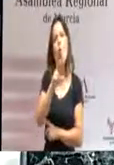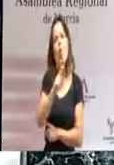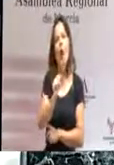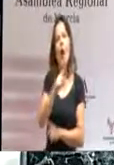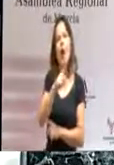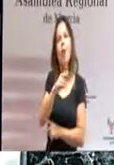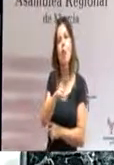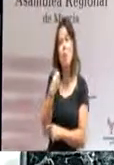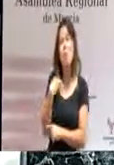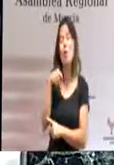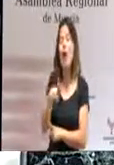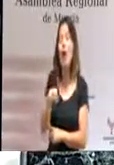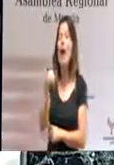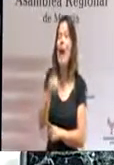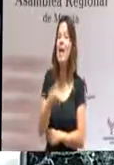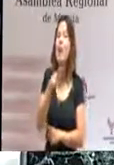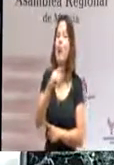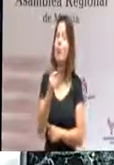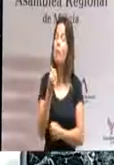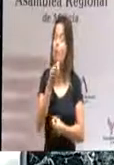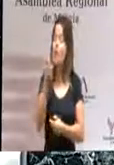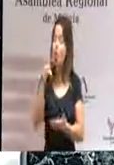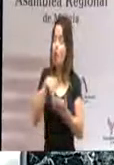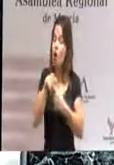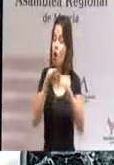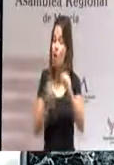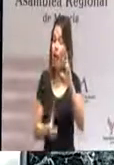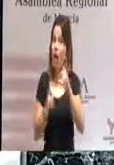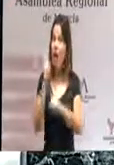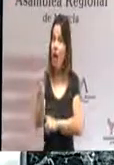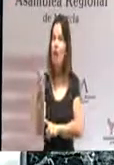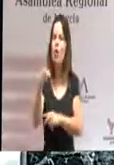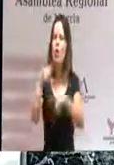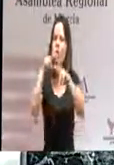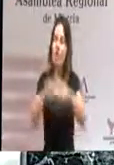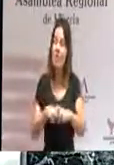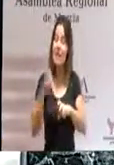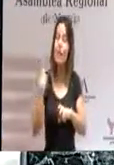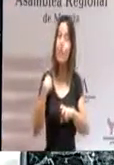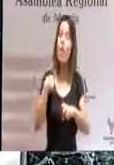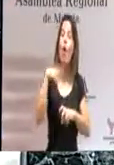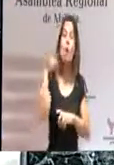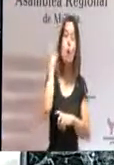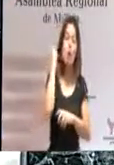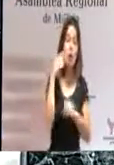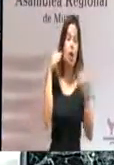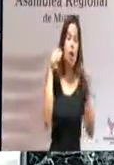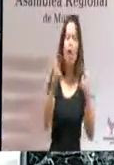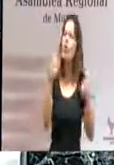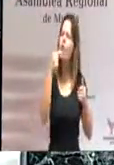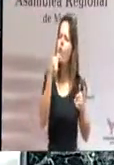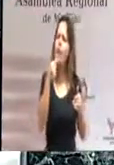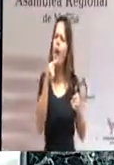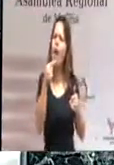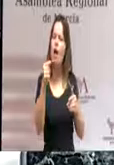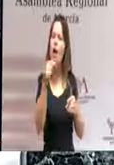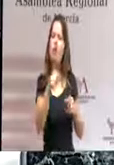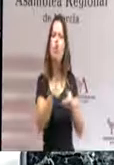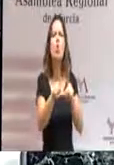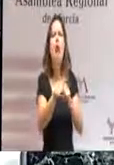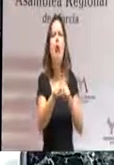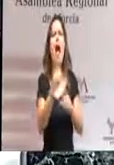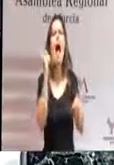UDEF que usted menciona aquí y que cuando sale de esta Asamblea e investiga a Pablo Iglesias, dice usted, los suyos, que constituye